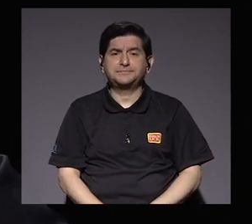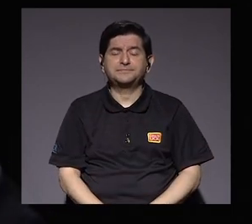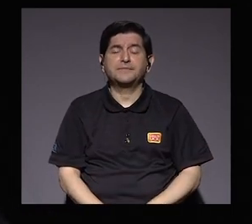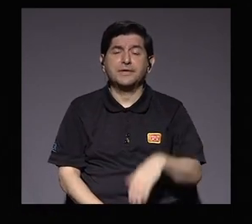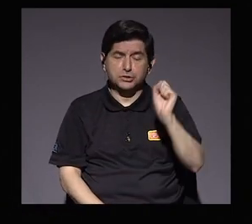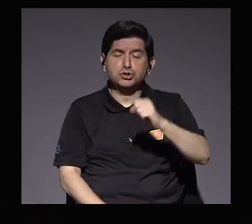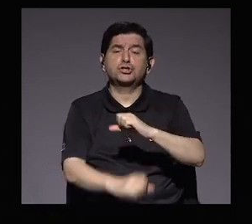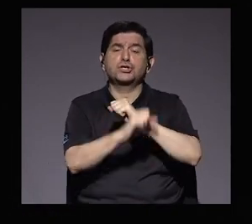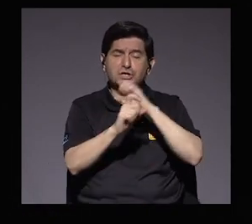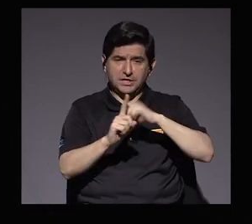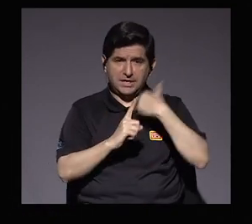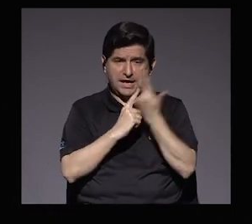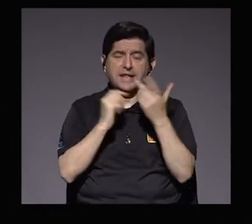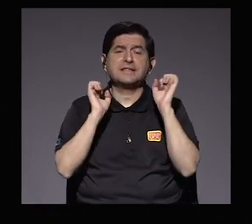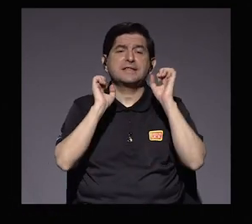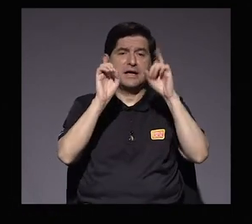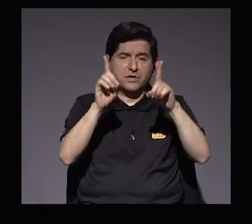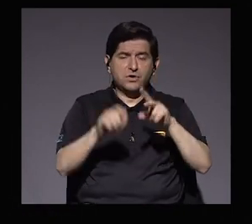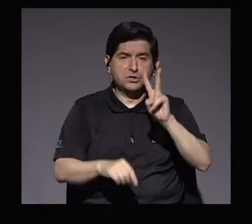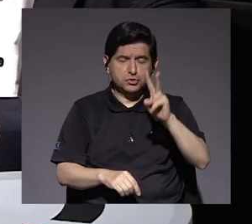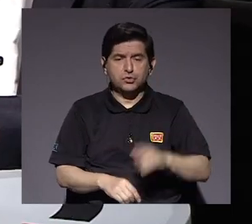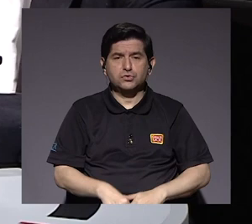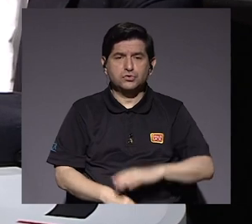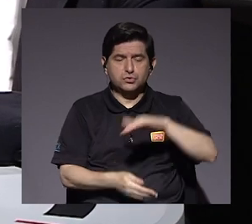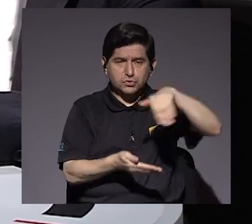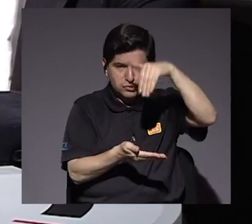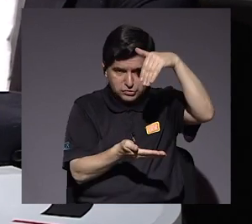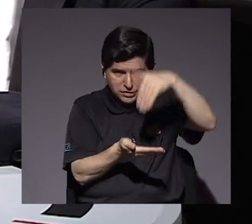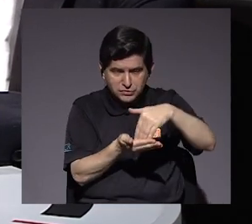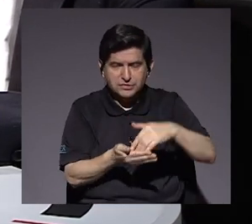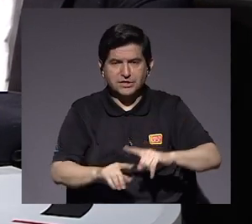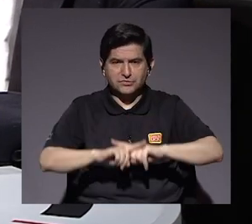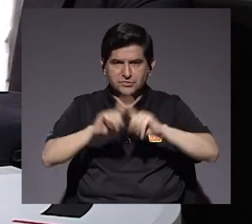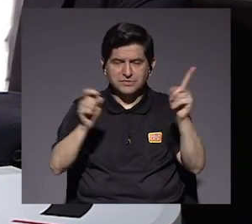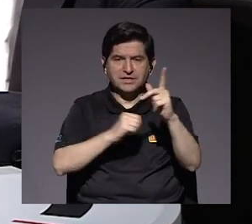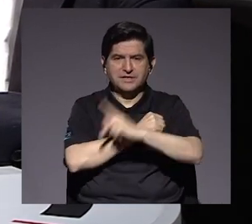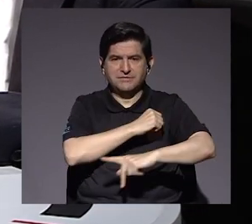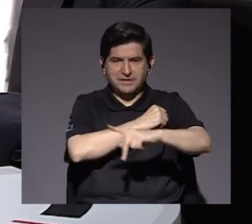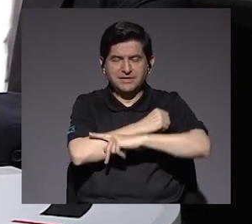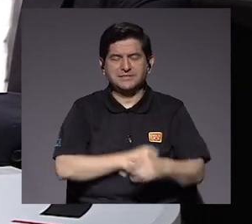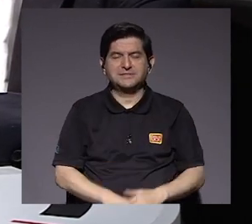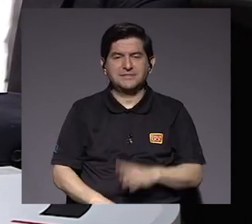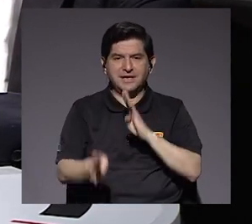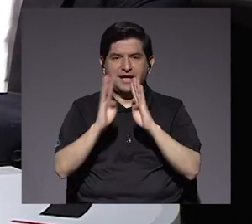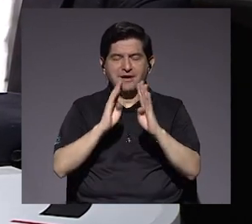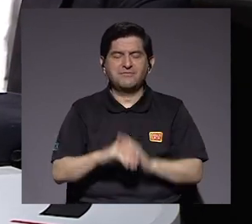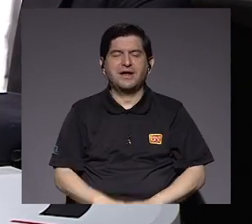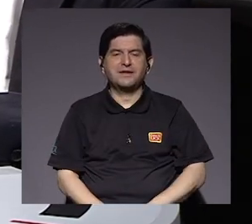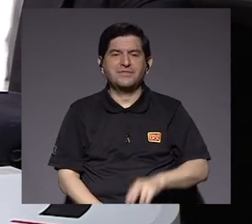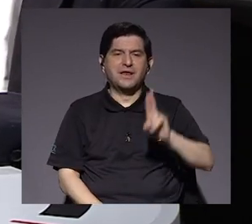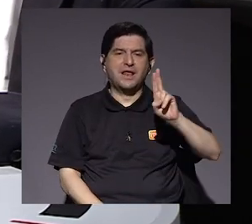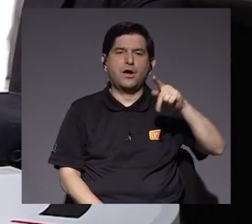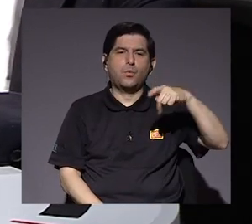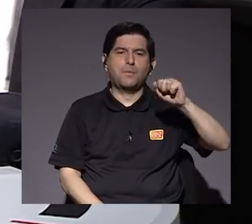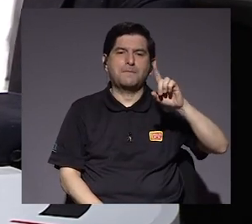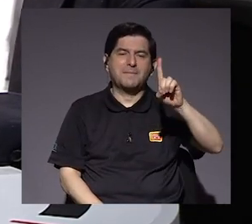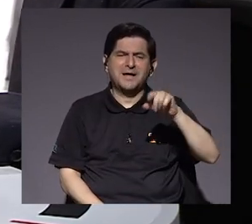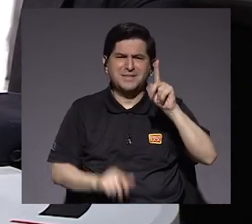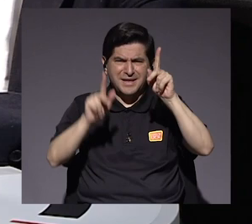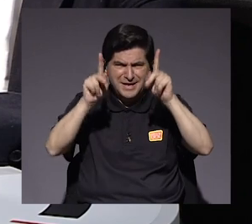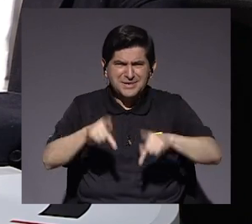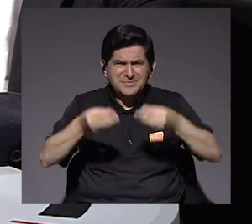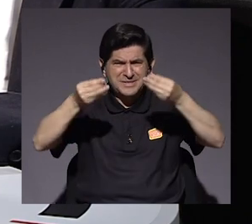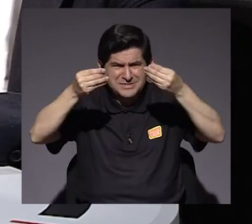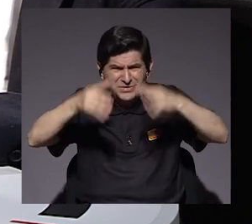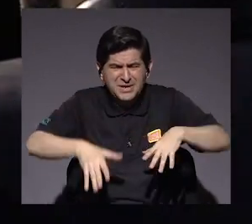Así es. Garantías sociales y educación, dos de las columnas vertebrales que han hecho diferente a este país. Vamos a hablar de la UPAT. ¿Cómo es